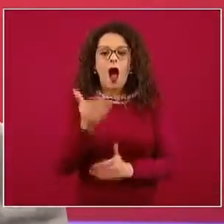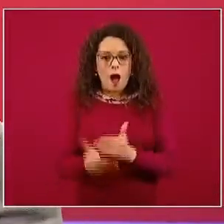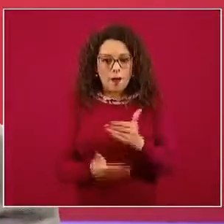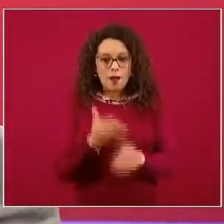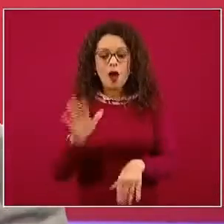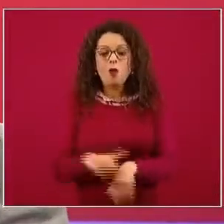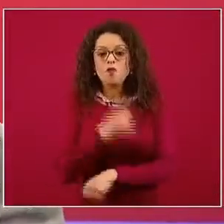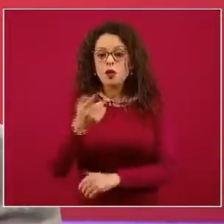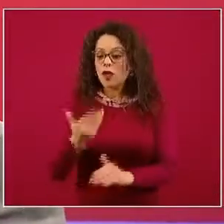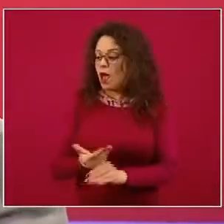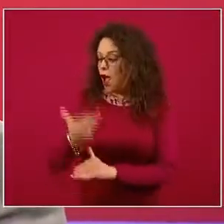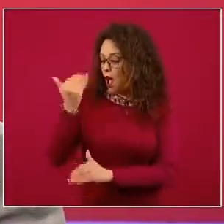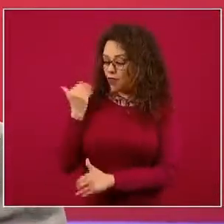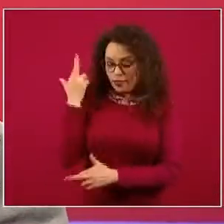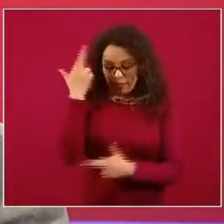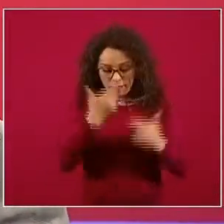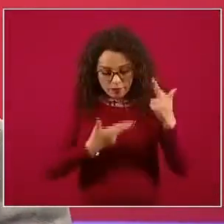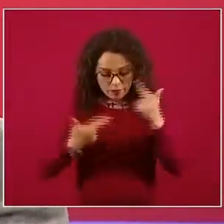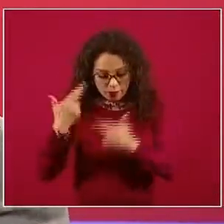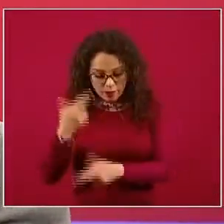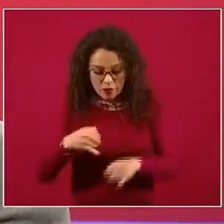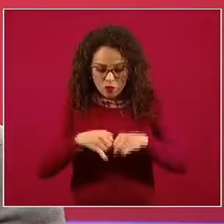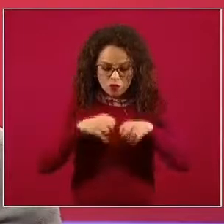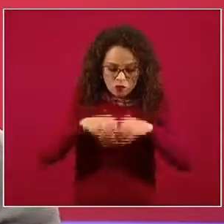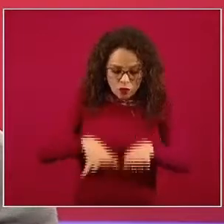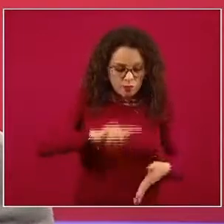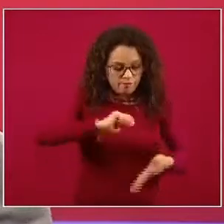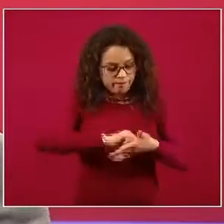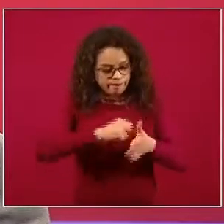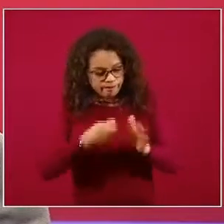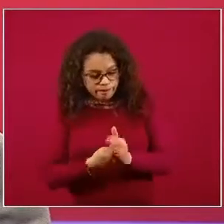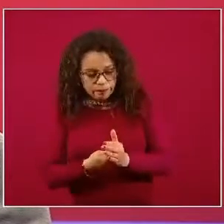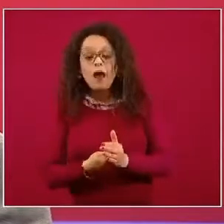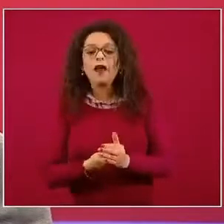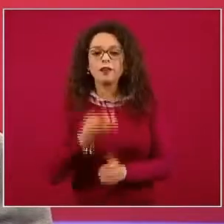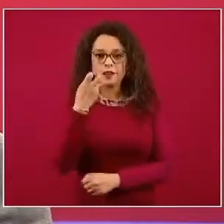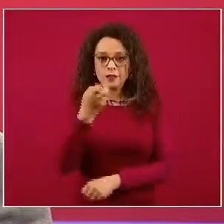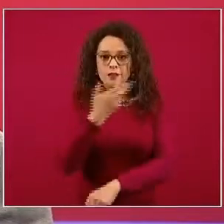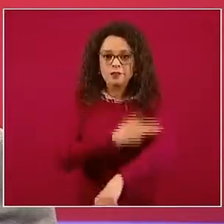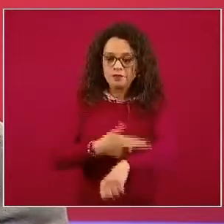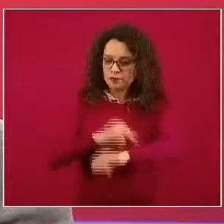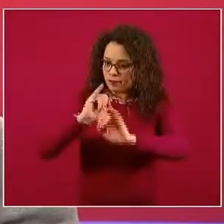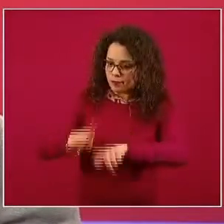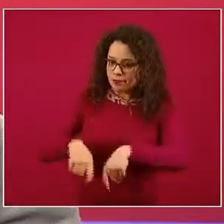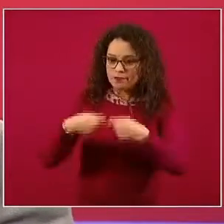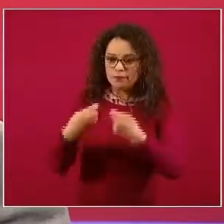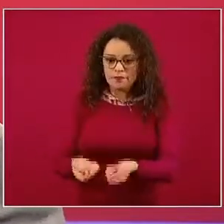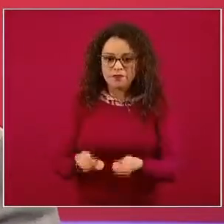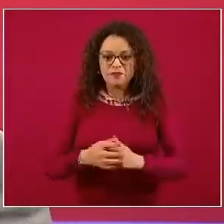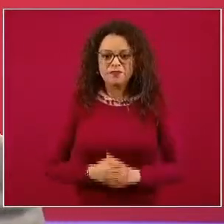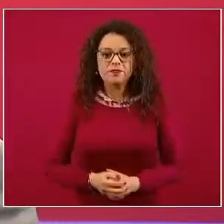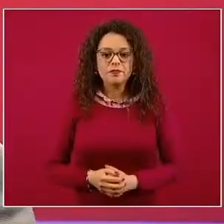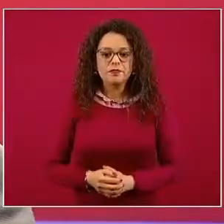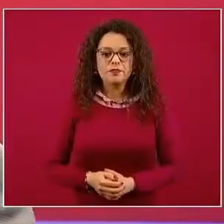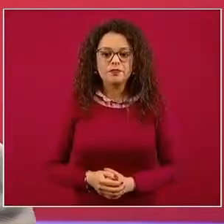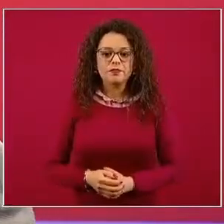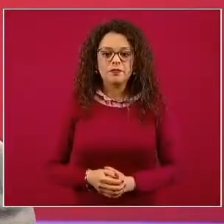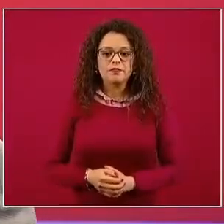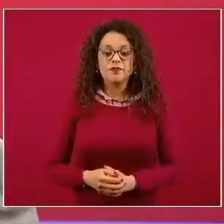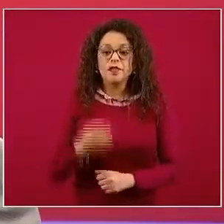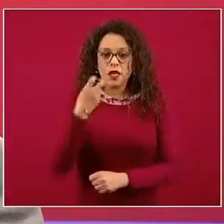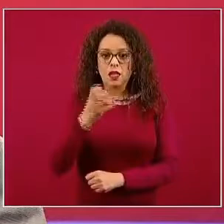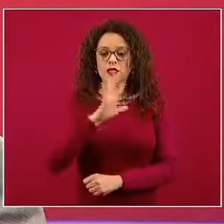ya se había hecho el análisis técnico y entonces el trámite fue expedito y se procedió a